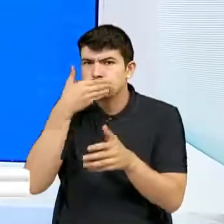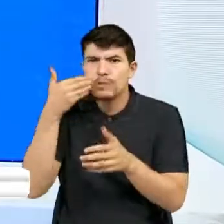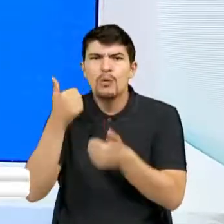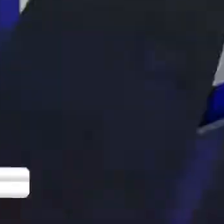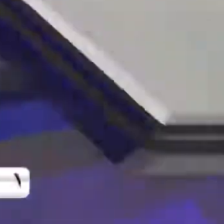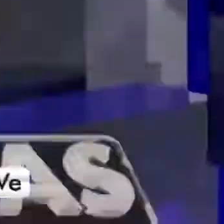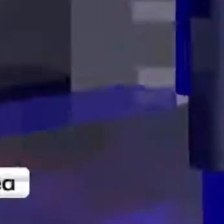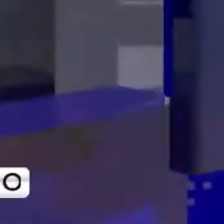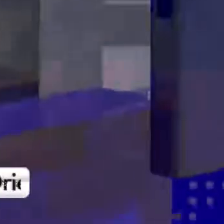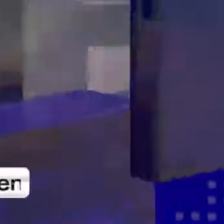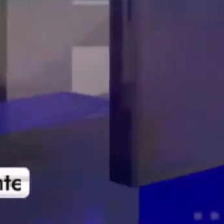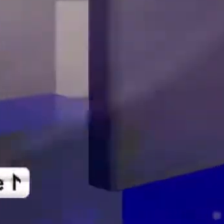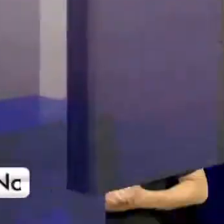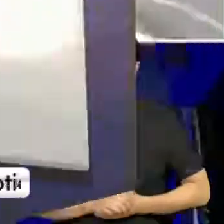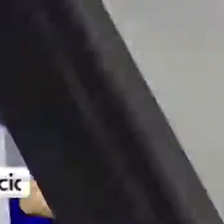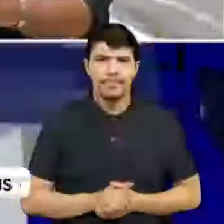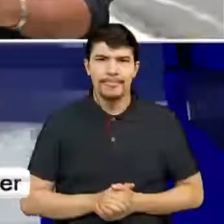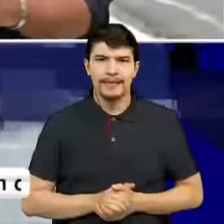raúl